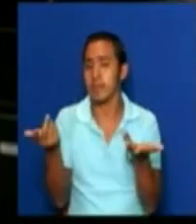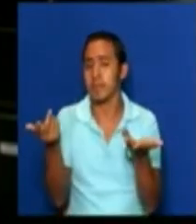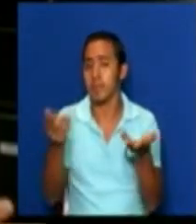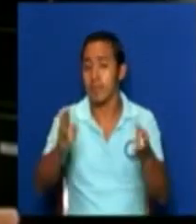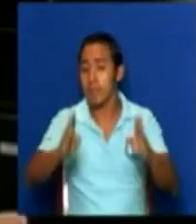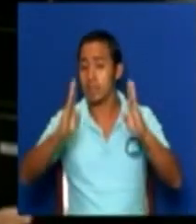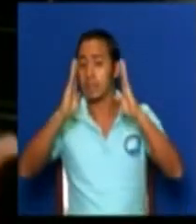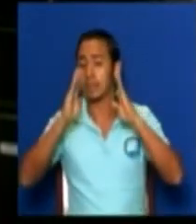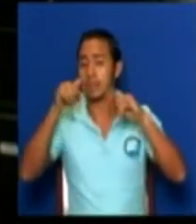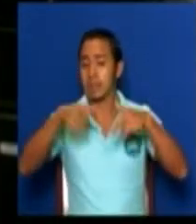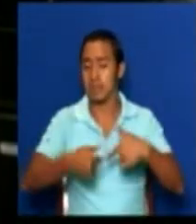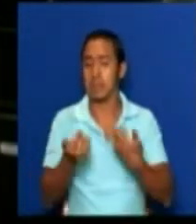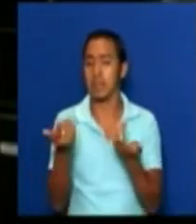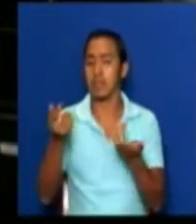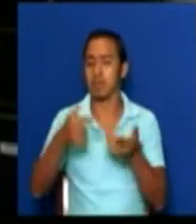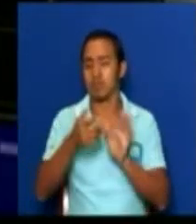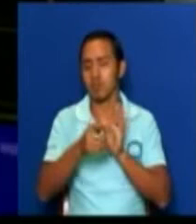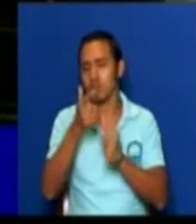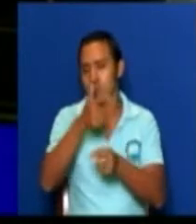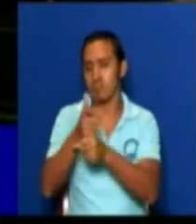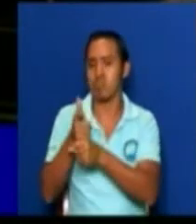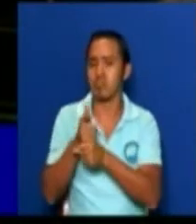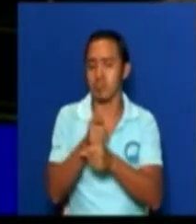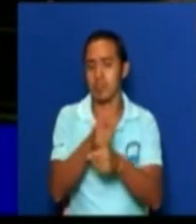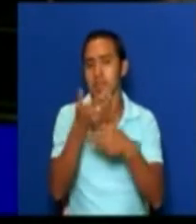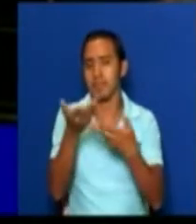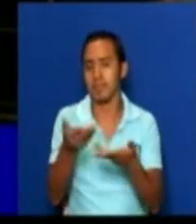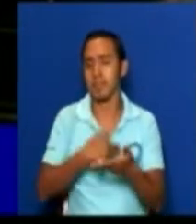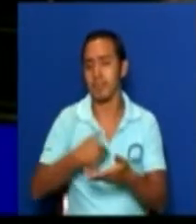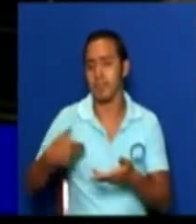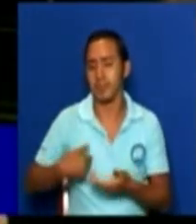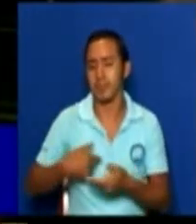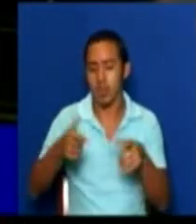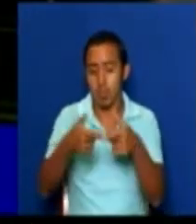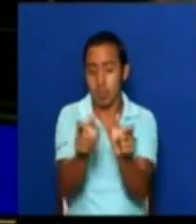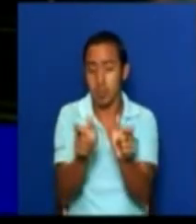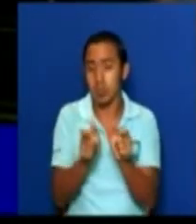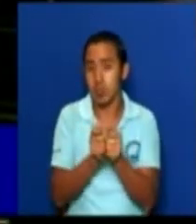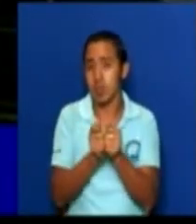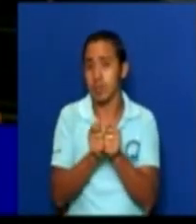atención prestada a esta transmisión en vivo y directo que ha realizado todo el equipo